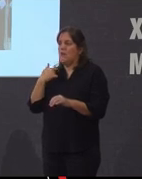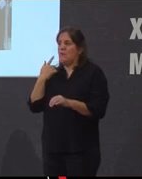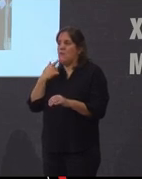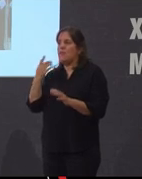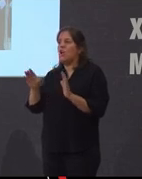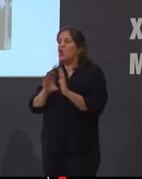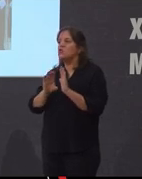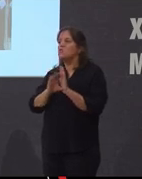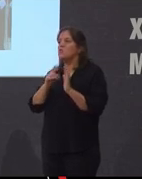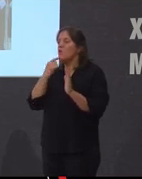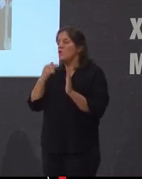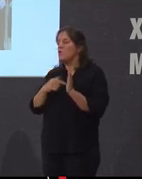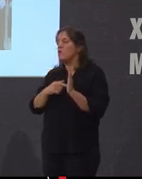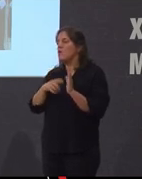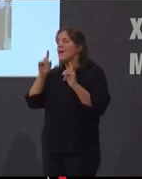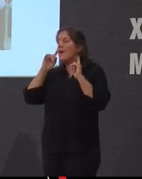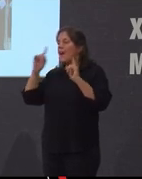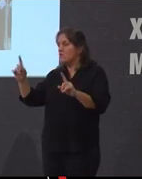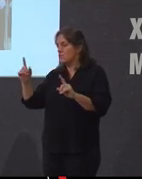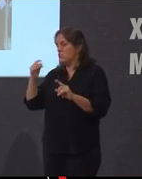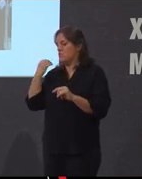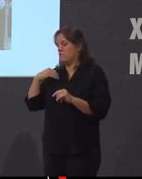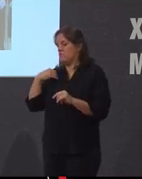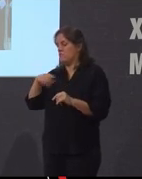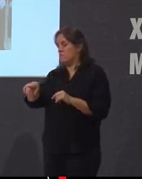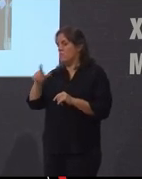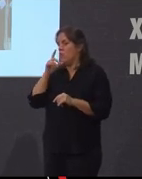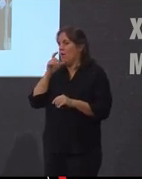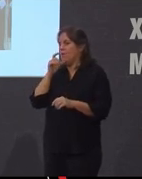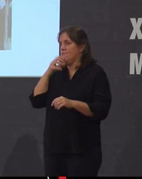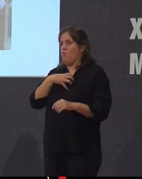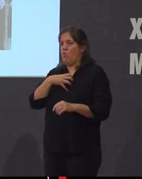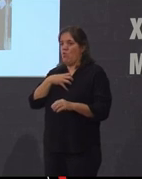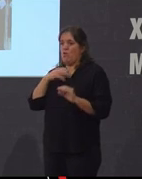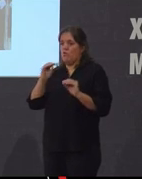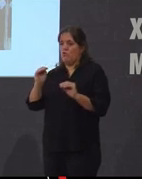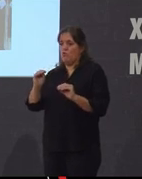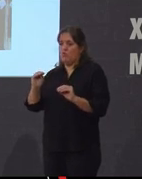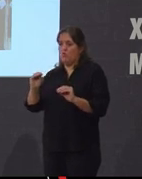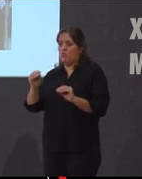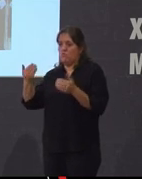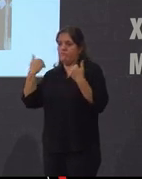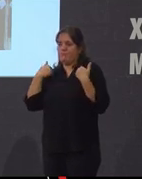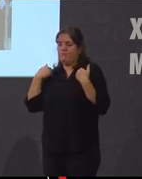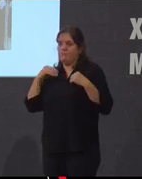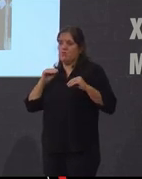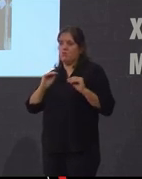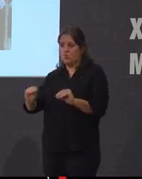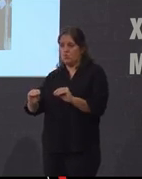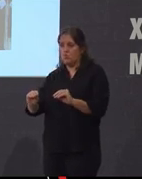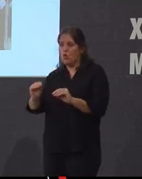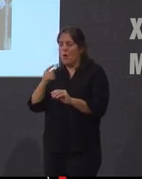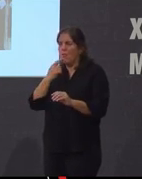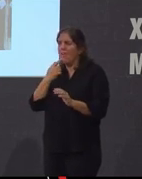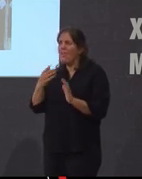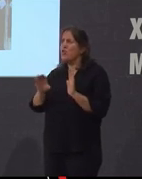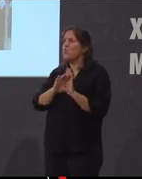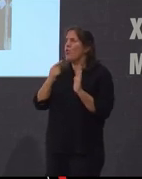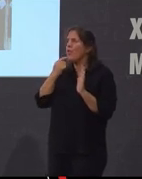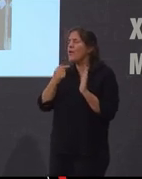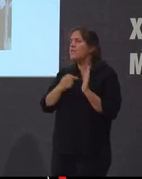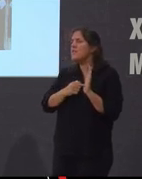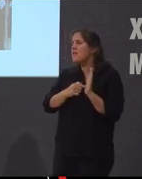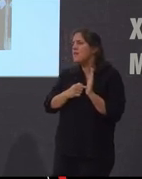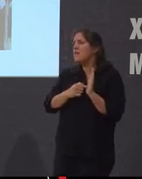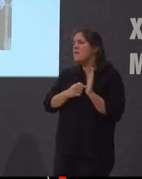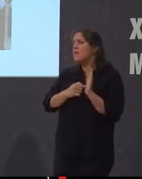Constitución, exercendo tareas do seu cargo, pero non din a Constitución